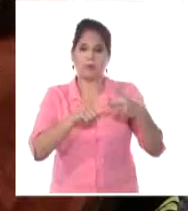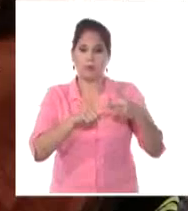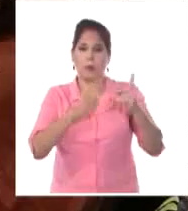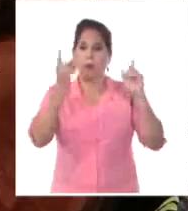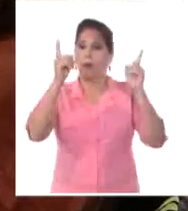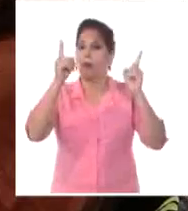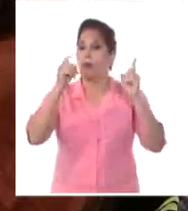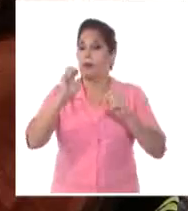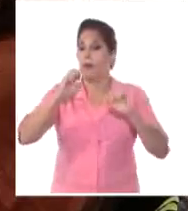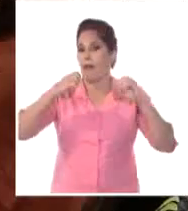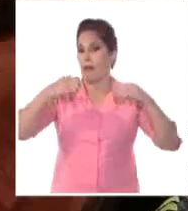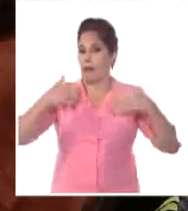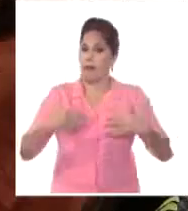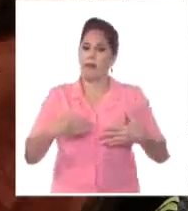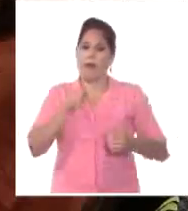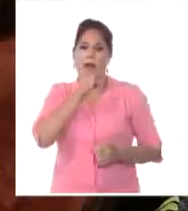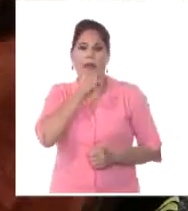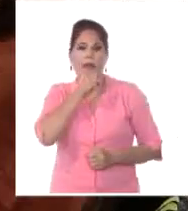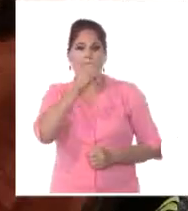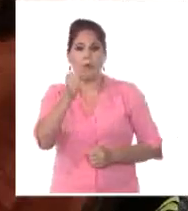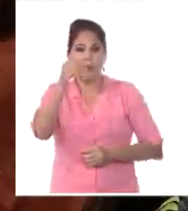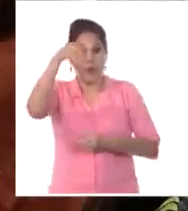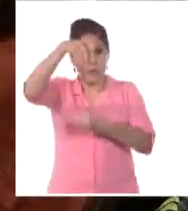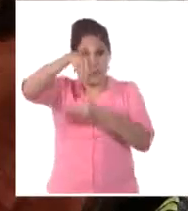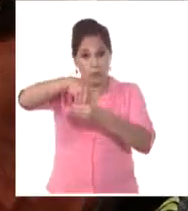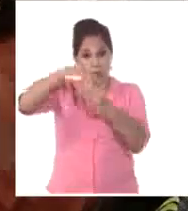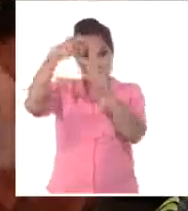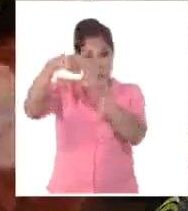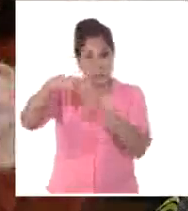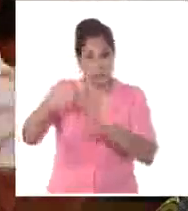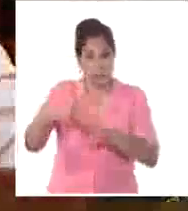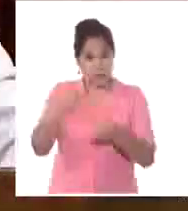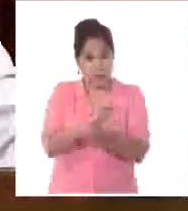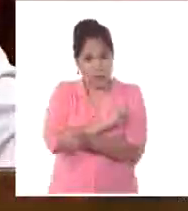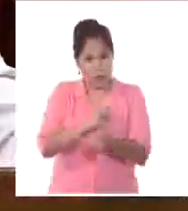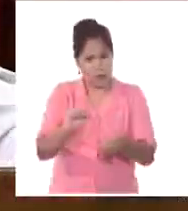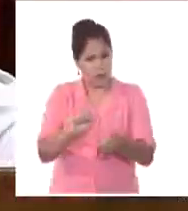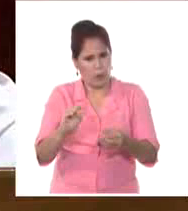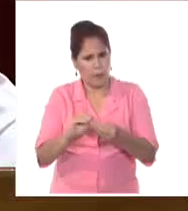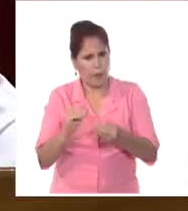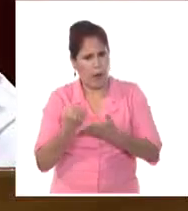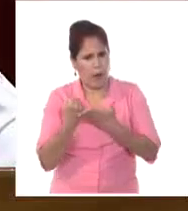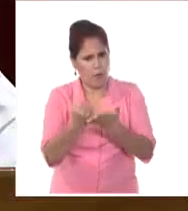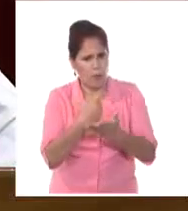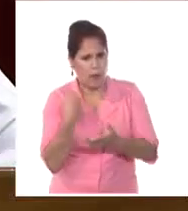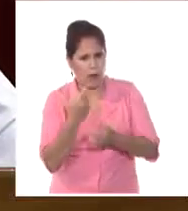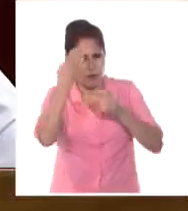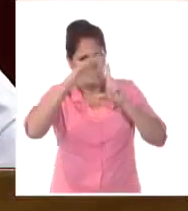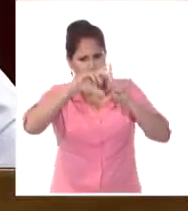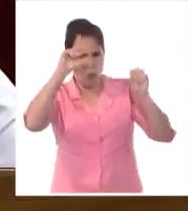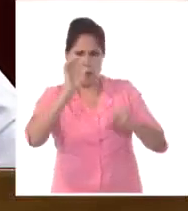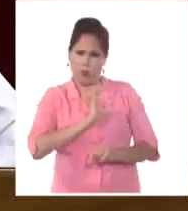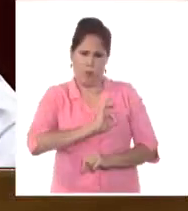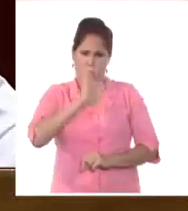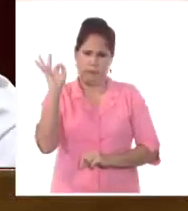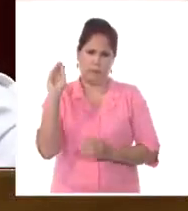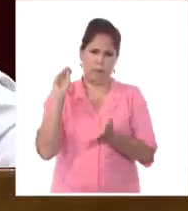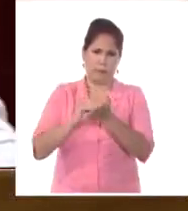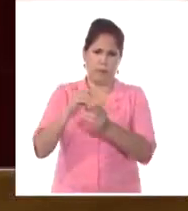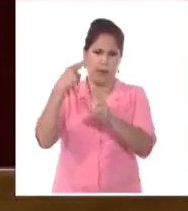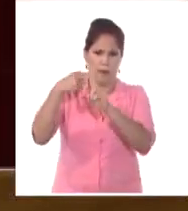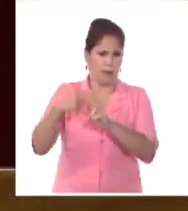político y ético denunciar la inclusión de Cuba en la espuria lista de estados patrocinadores del terrorismo, en donde nunca debía haber